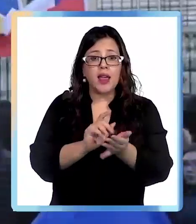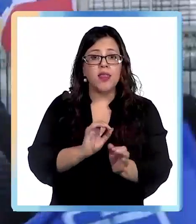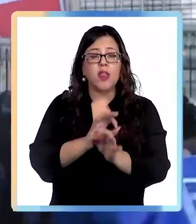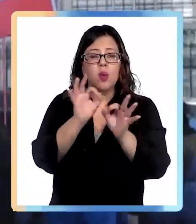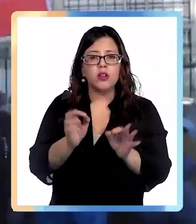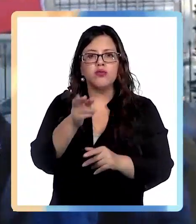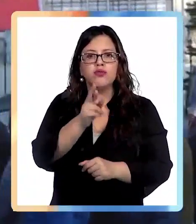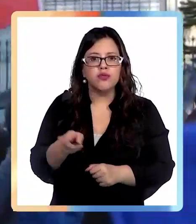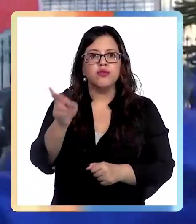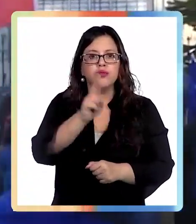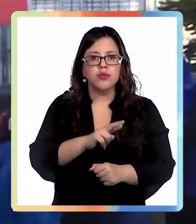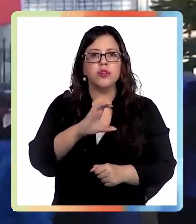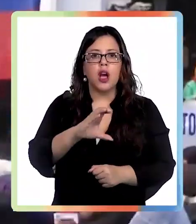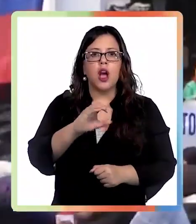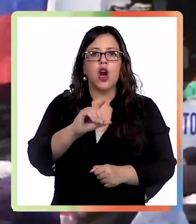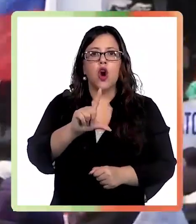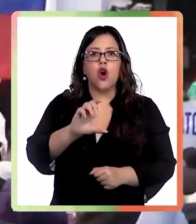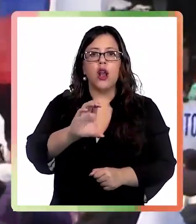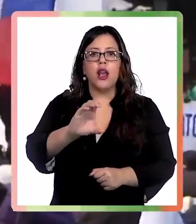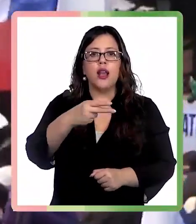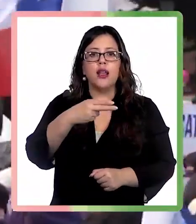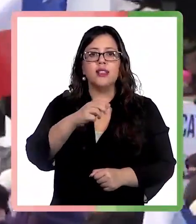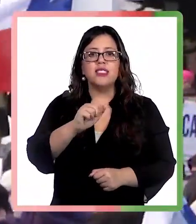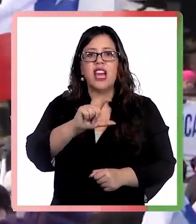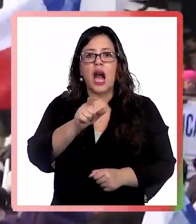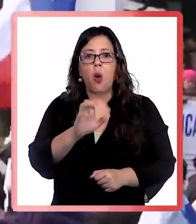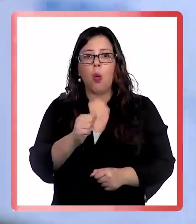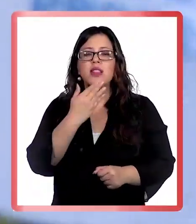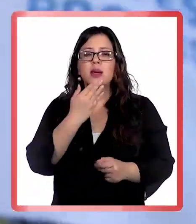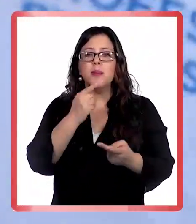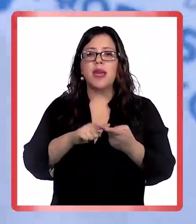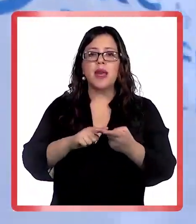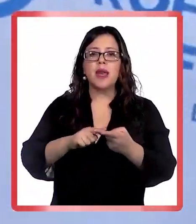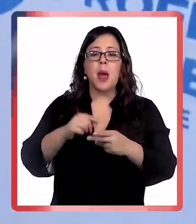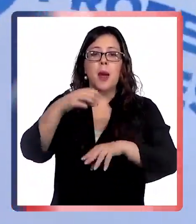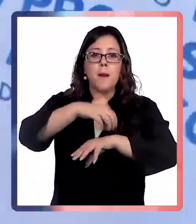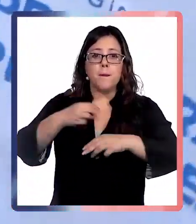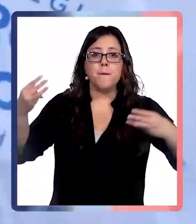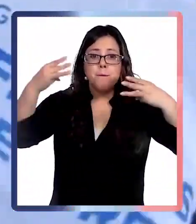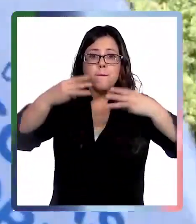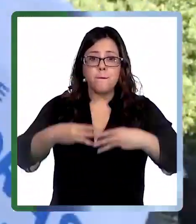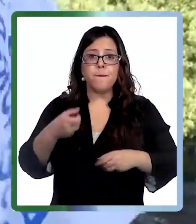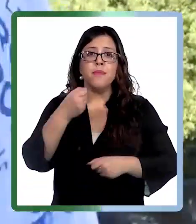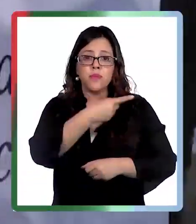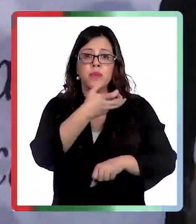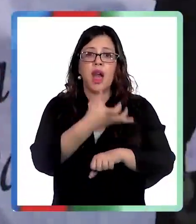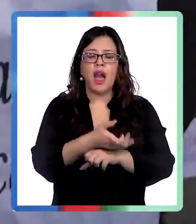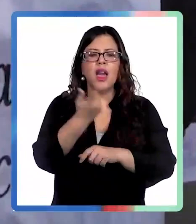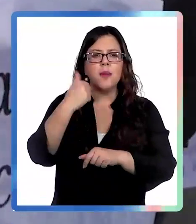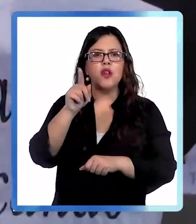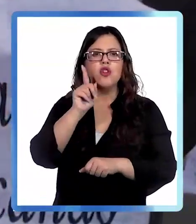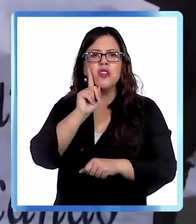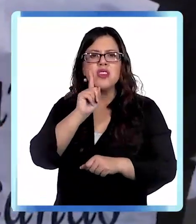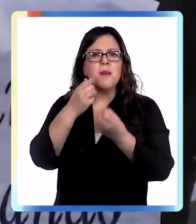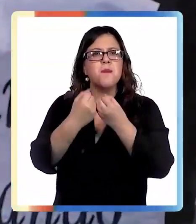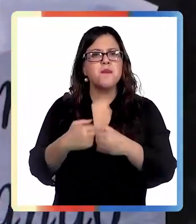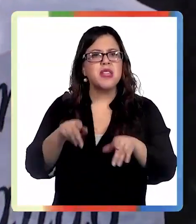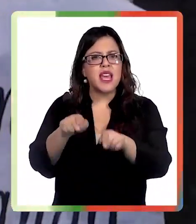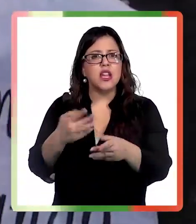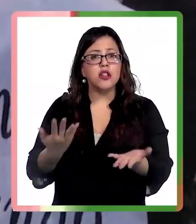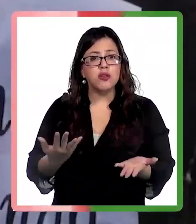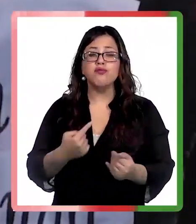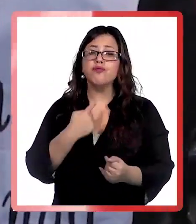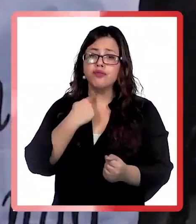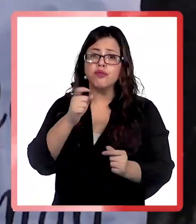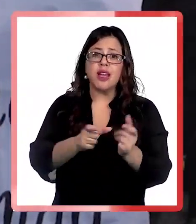educación se replica en Colchagua y también en Magallanes. Hay denuncias en manos de la Fiscalía. Pero ¿quiénes son los que más pierden